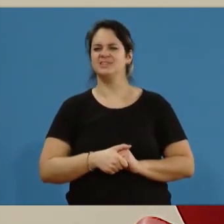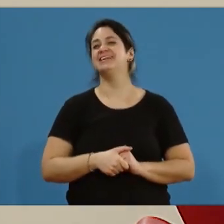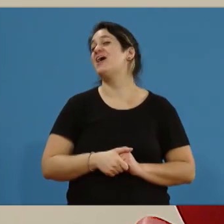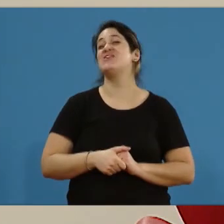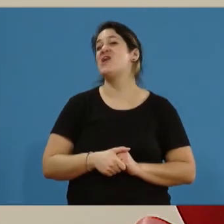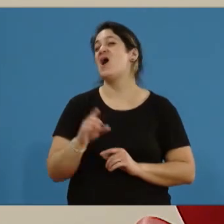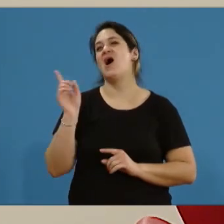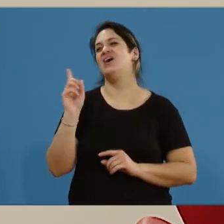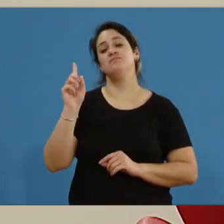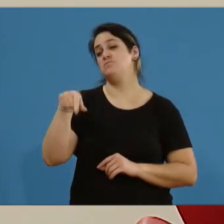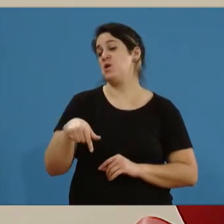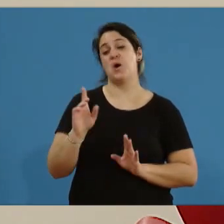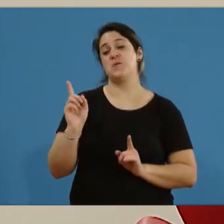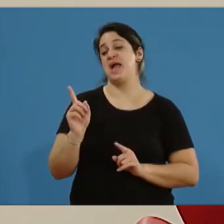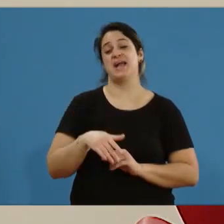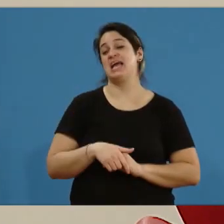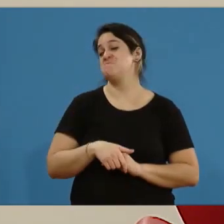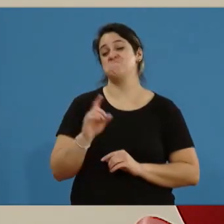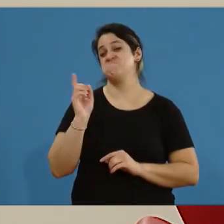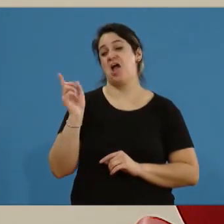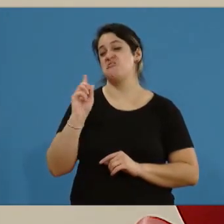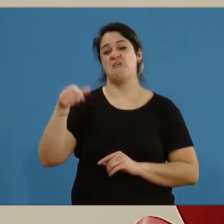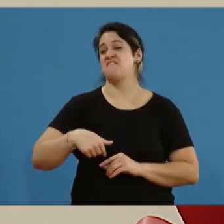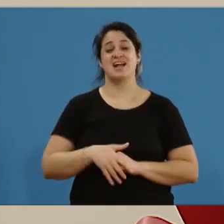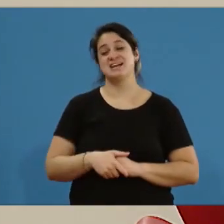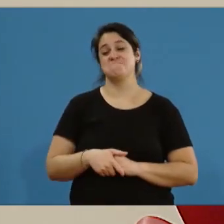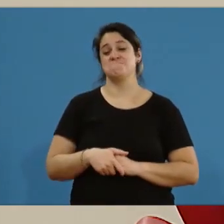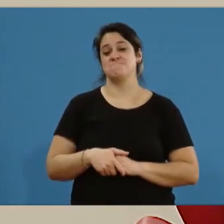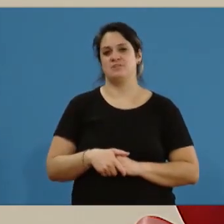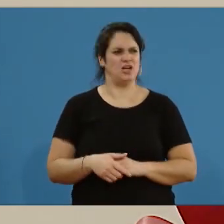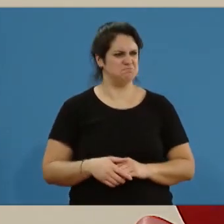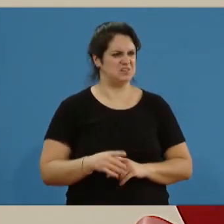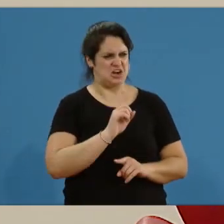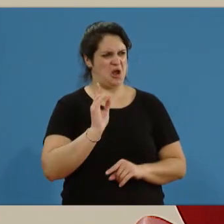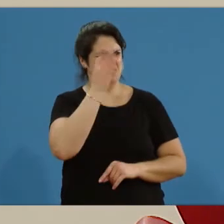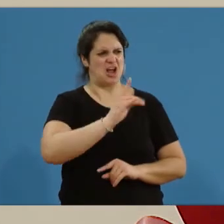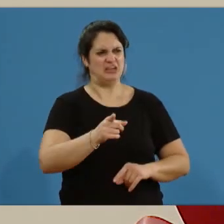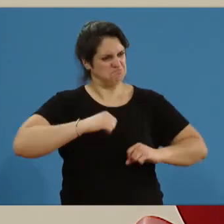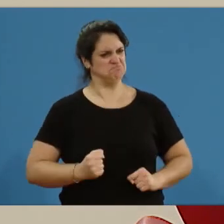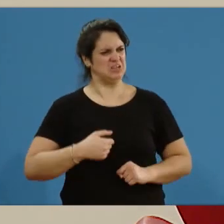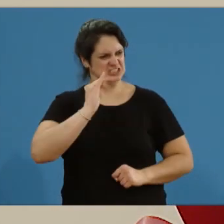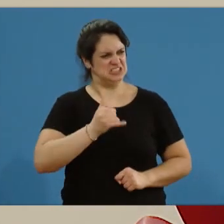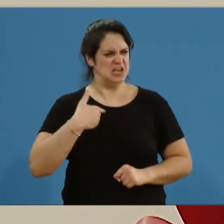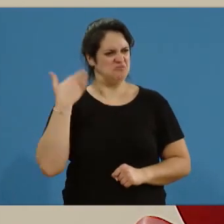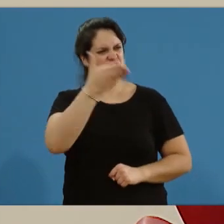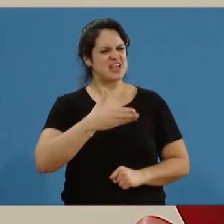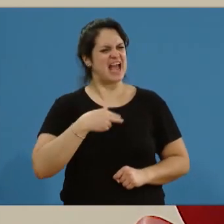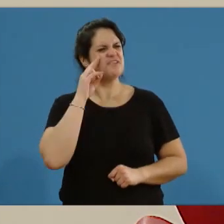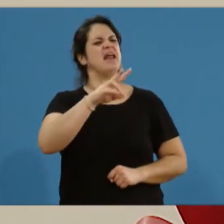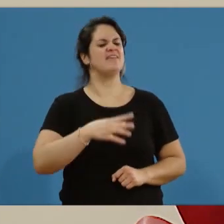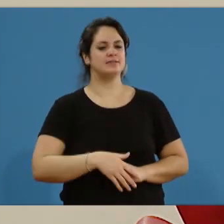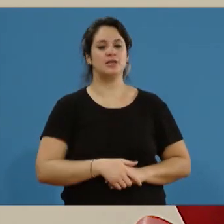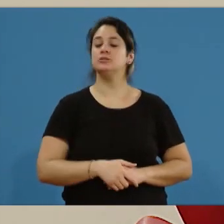No, no vengas, mamá. No vengas. ¿Cómo que no vayas? Claro que voy a ir. Sí, voy a ir,